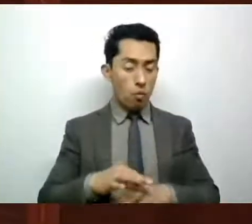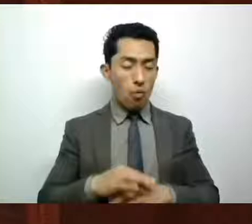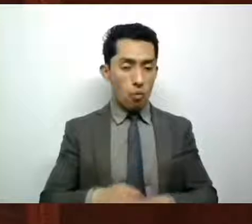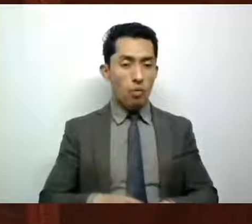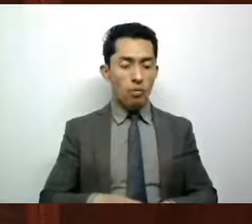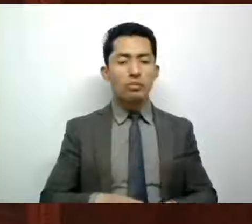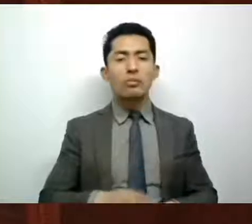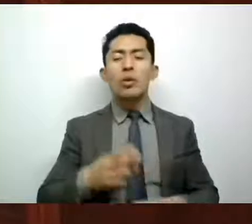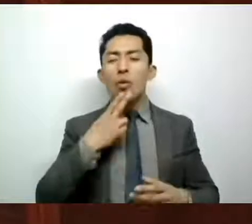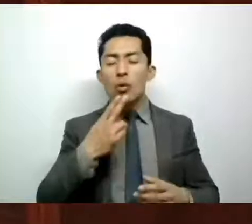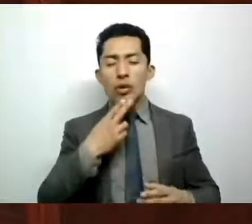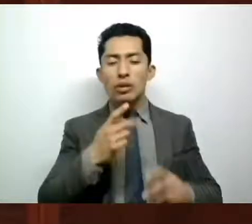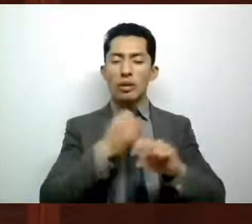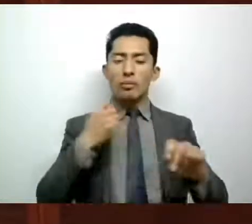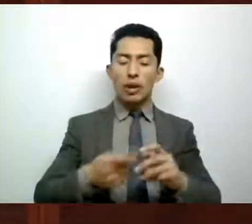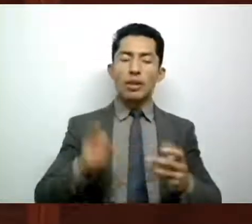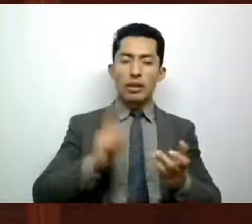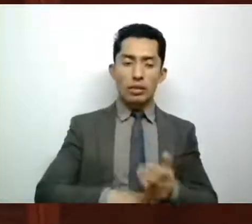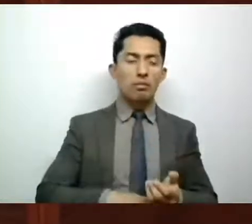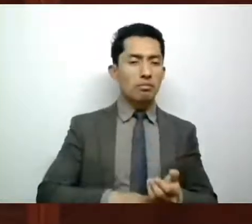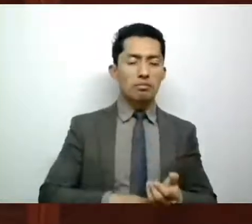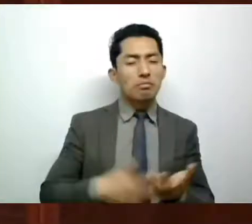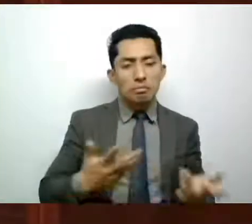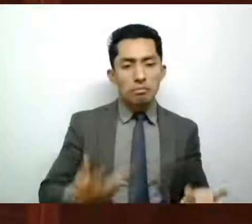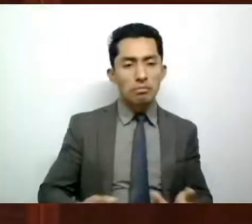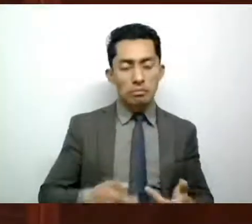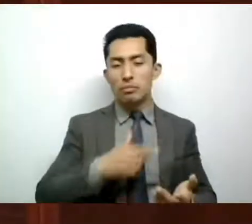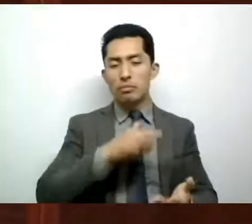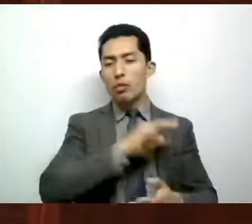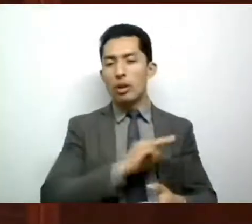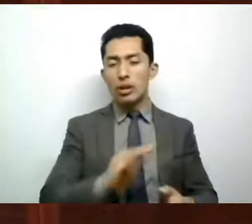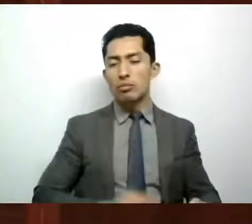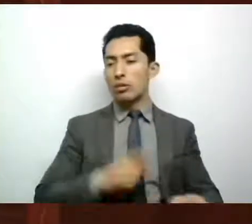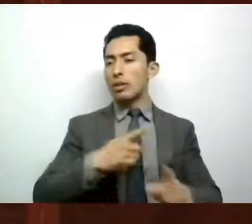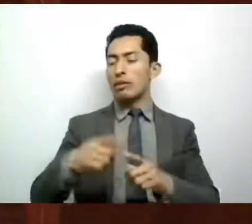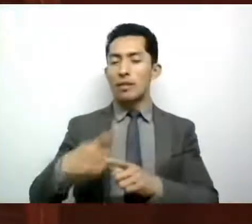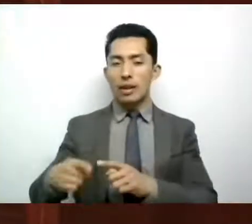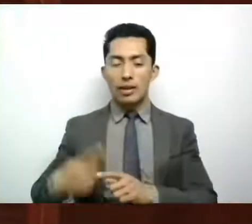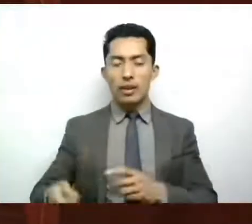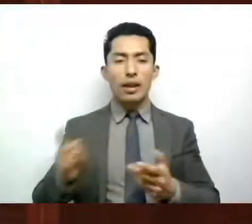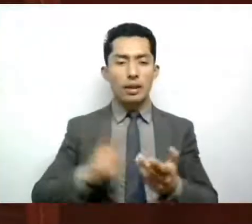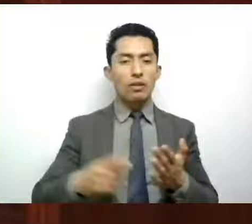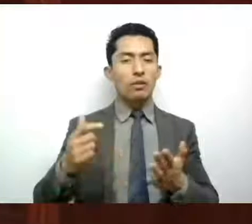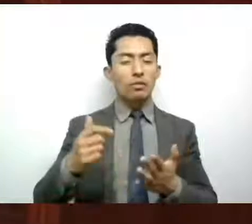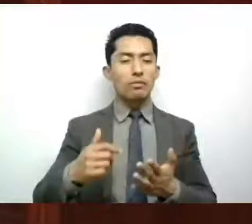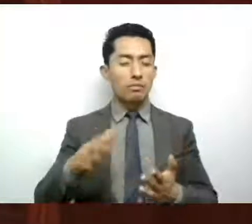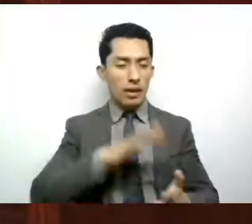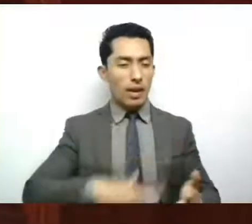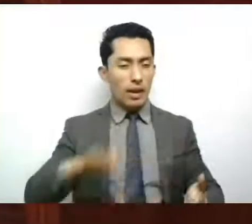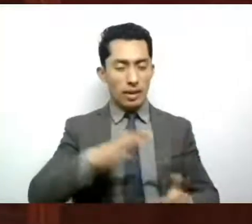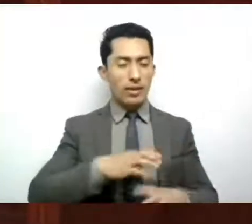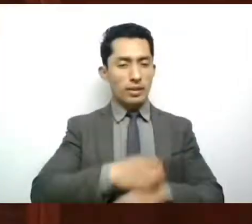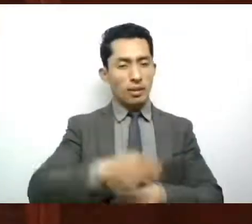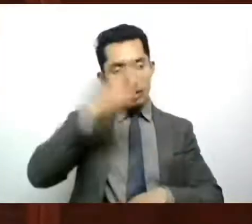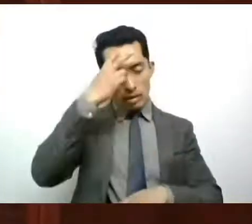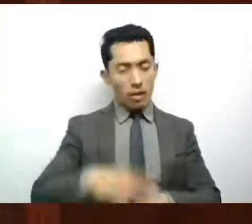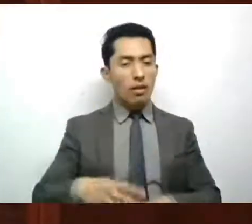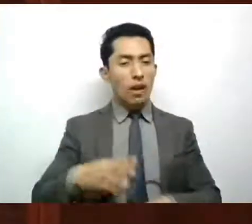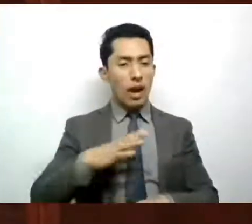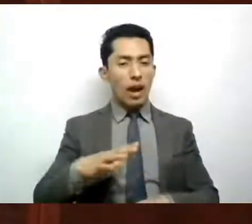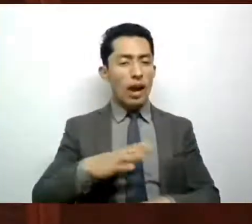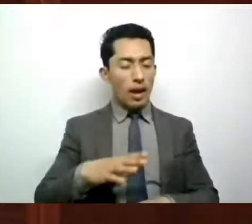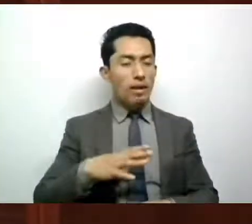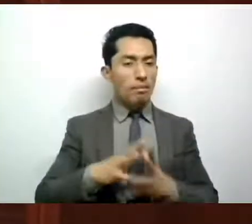que utilizan el transporte público en varios municipios metropolitanos del Estado de